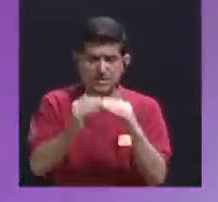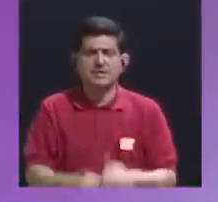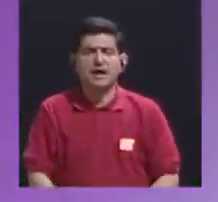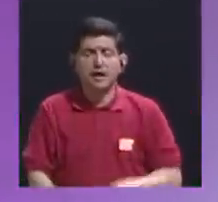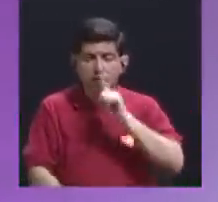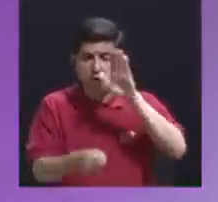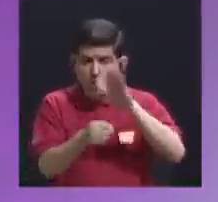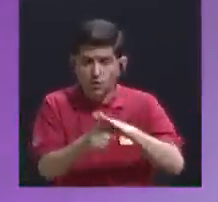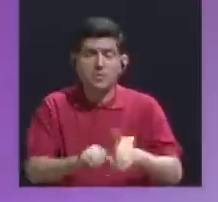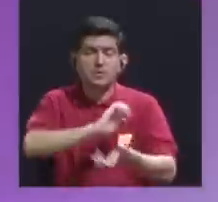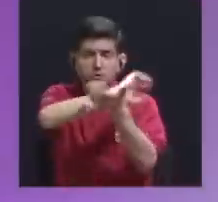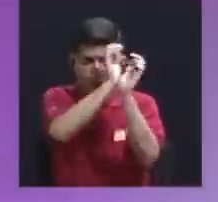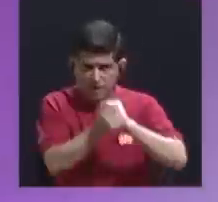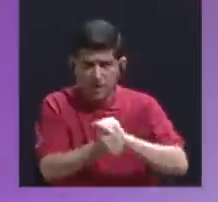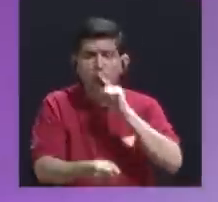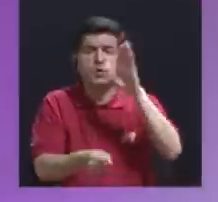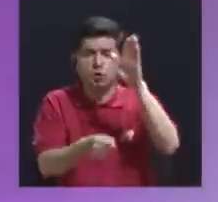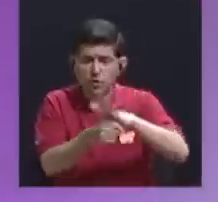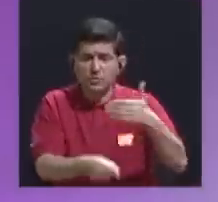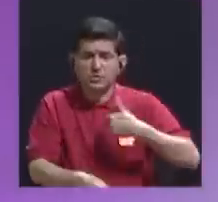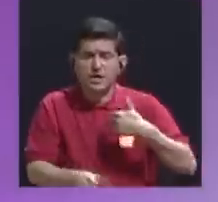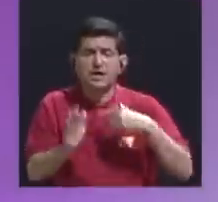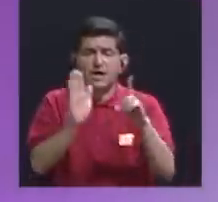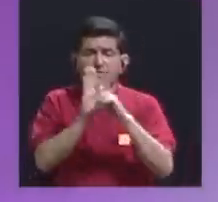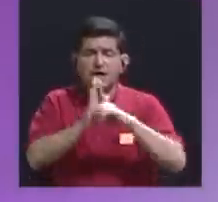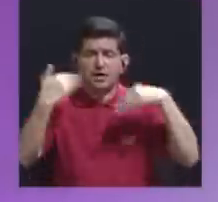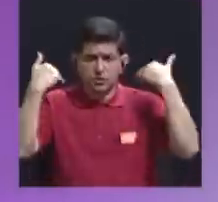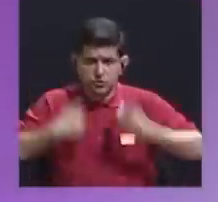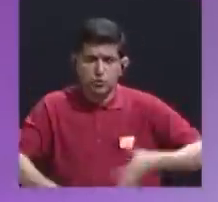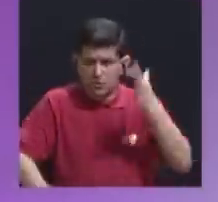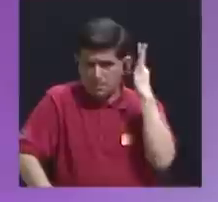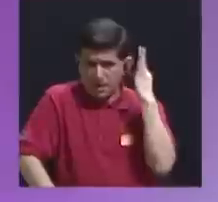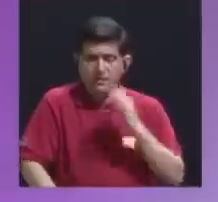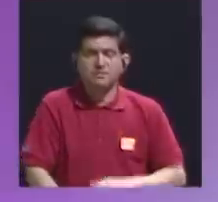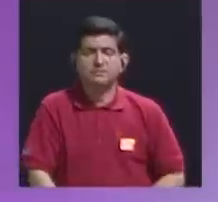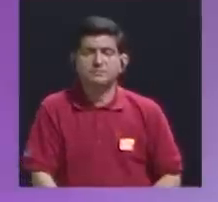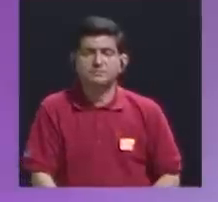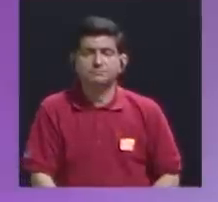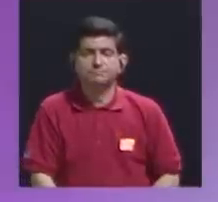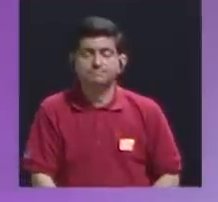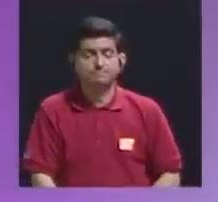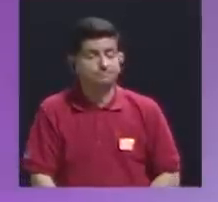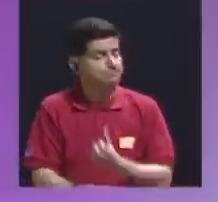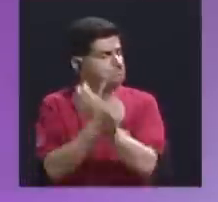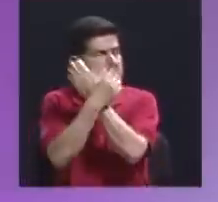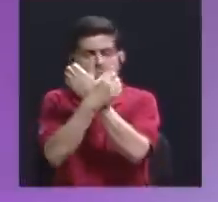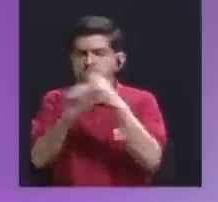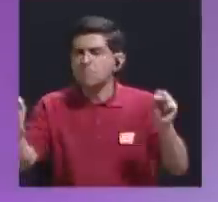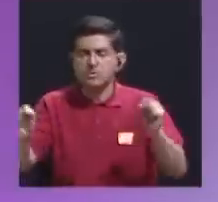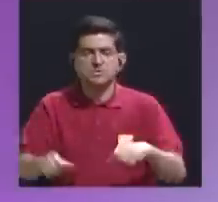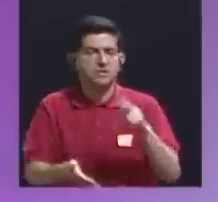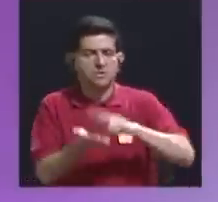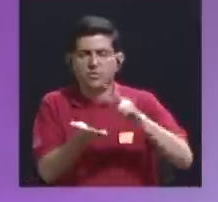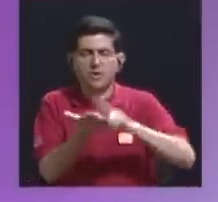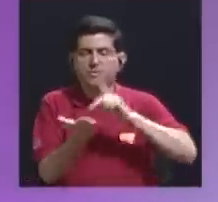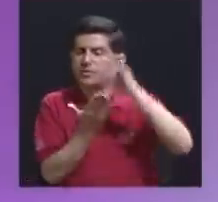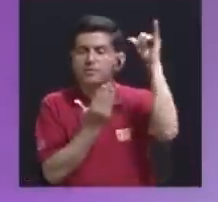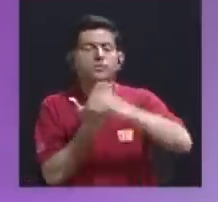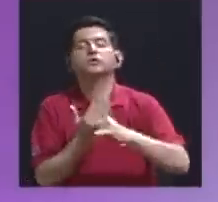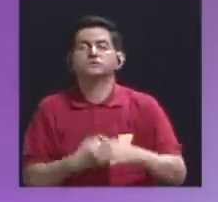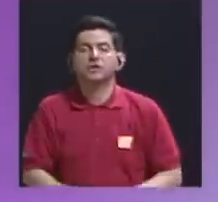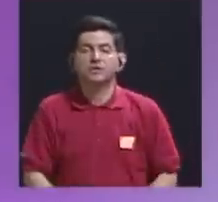está comprometido con el cambio y está comprometido con los derechos humanos de las mujeres es imposible que no aprueben este proyecto